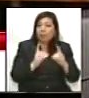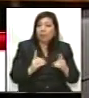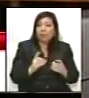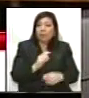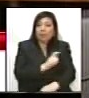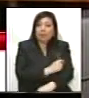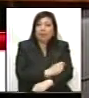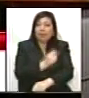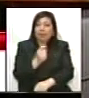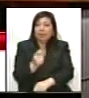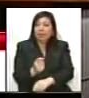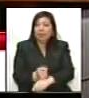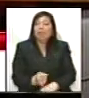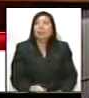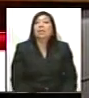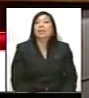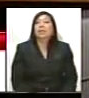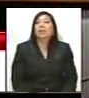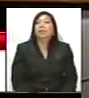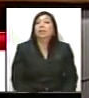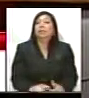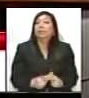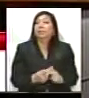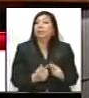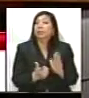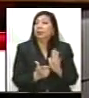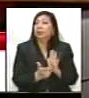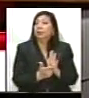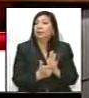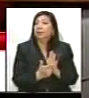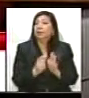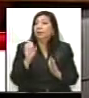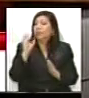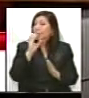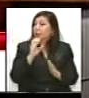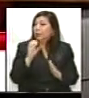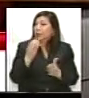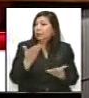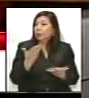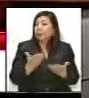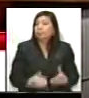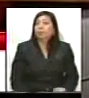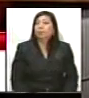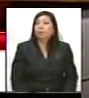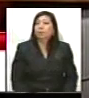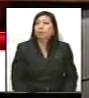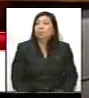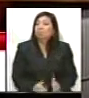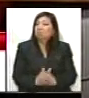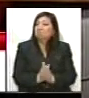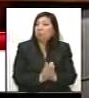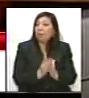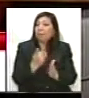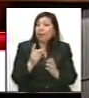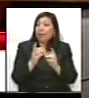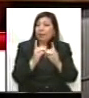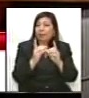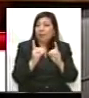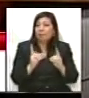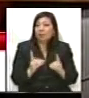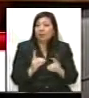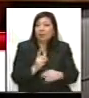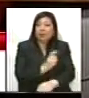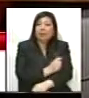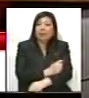de tacna de acuerdo con la iniciativa legislativa se busca los siguientes beneficios para el departamento de